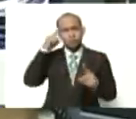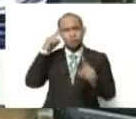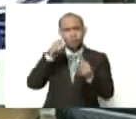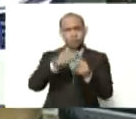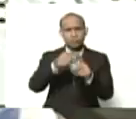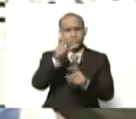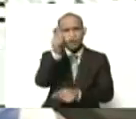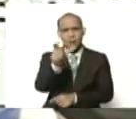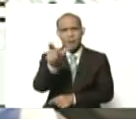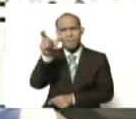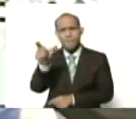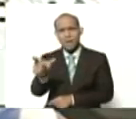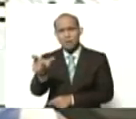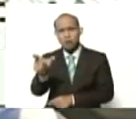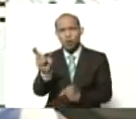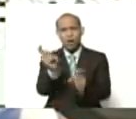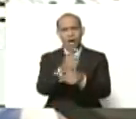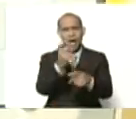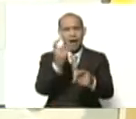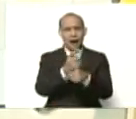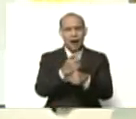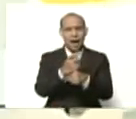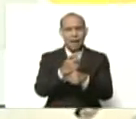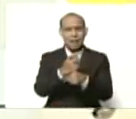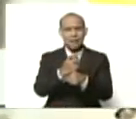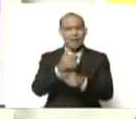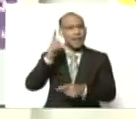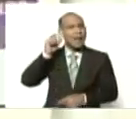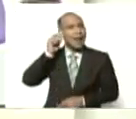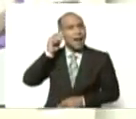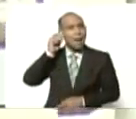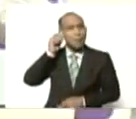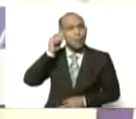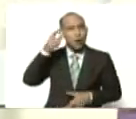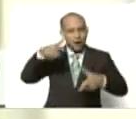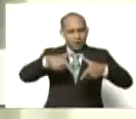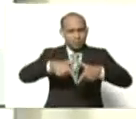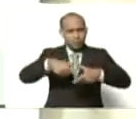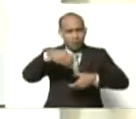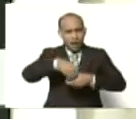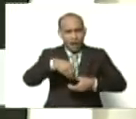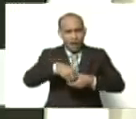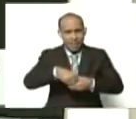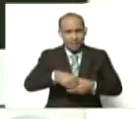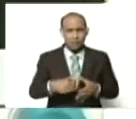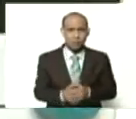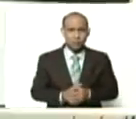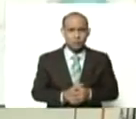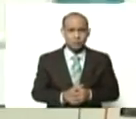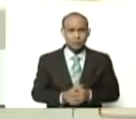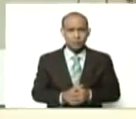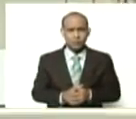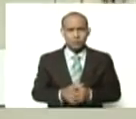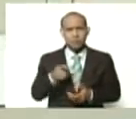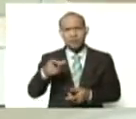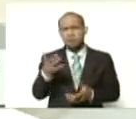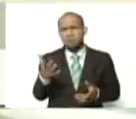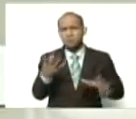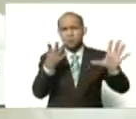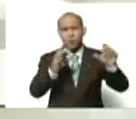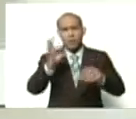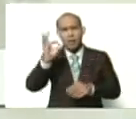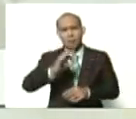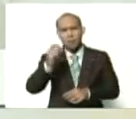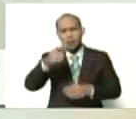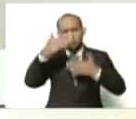a pacientes con cáncer de cuello uterino. Resulta que el 45% aproximadamente, presidente, de las personas que están